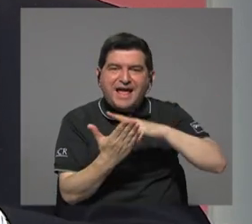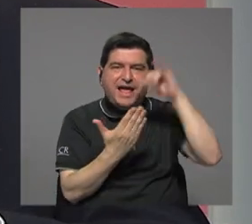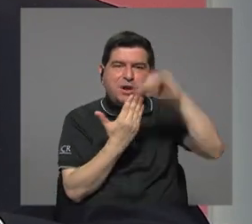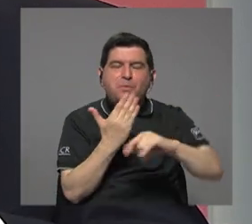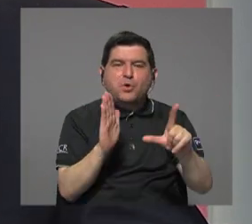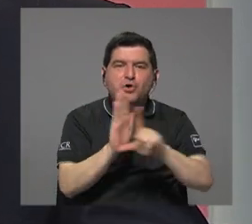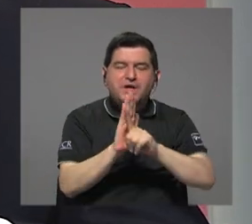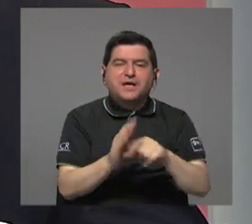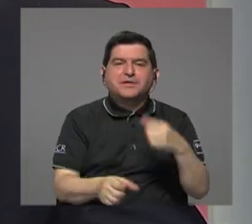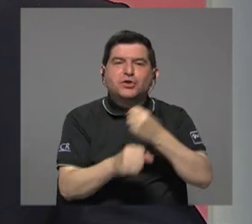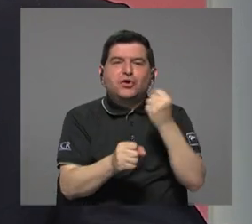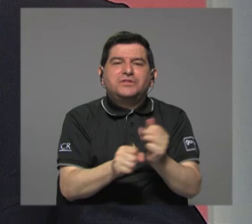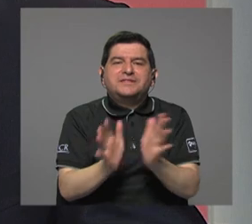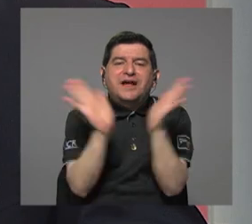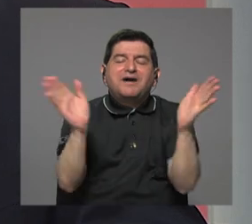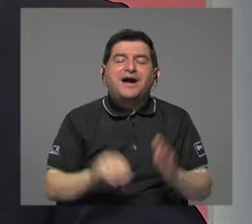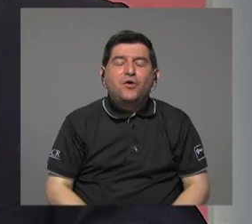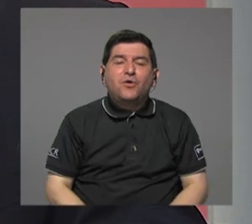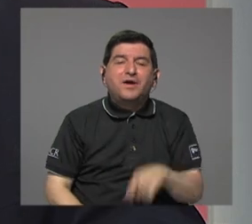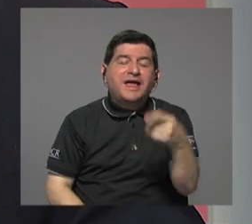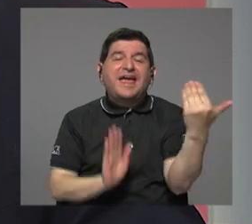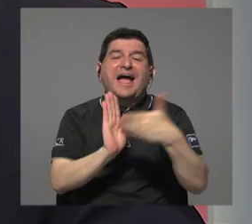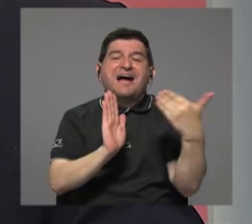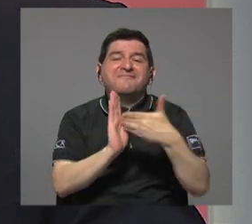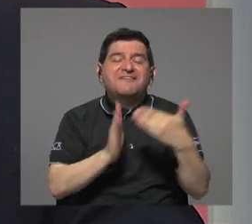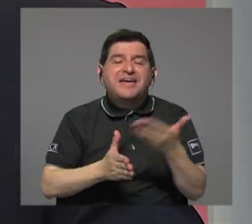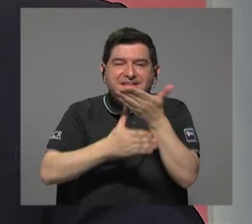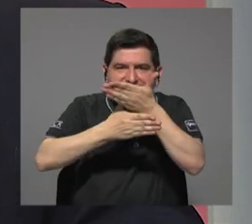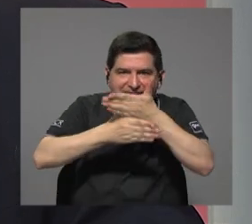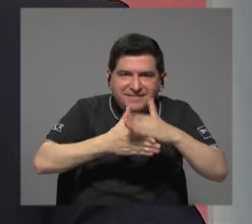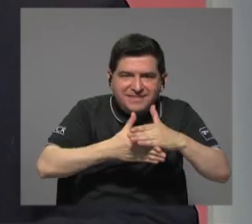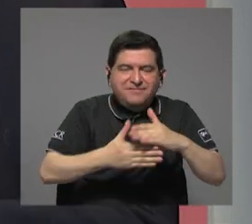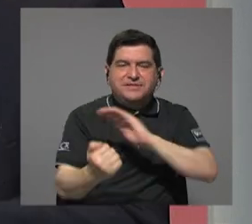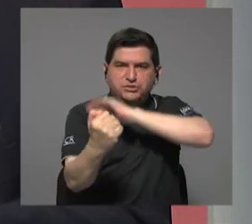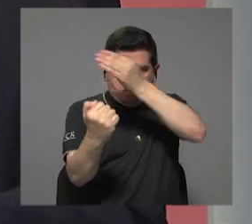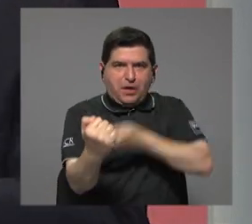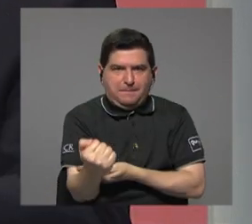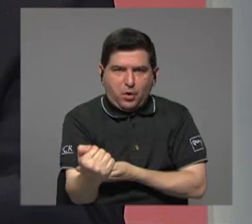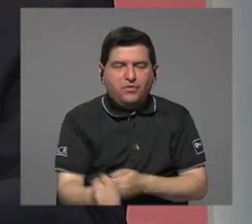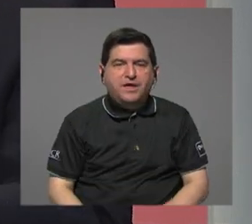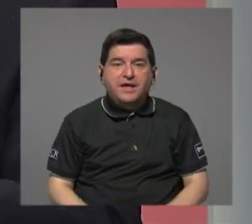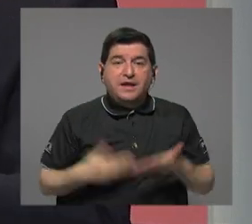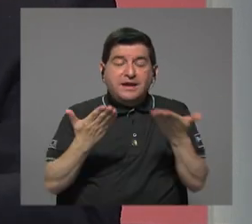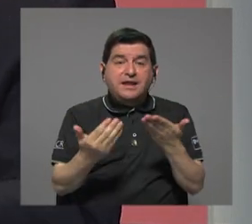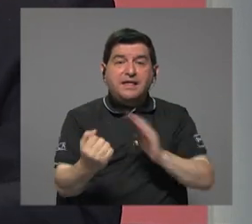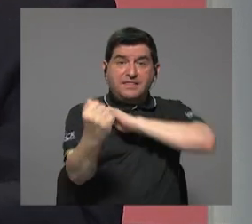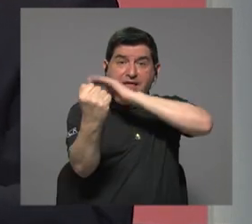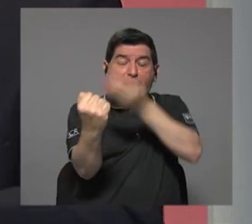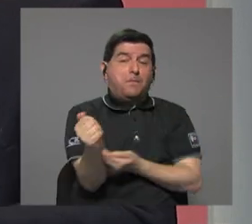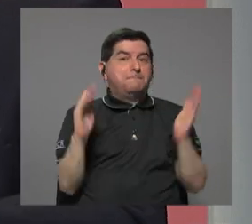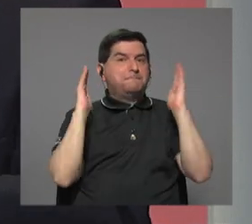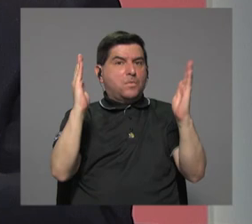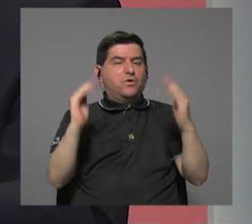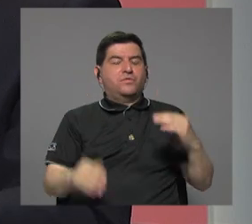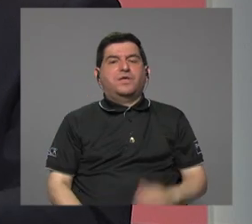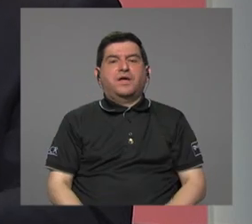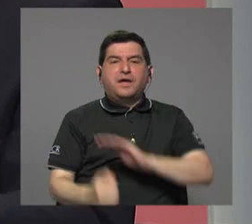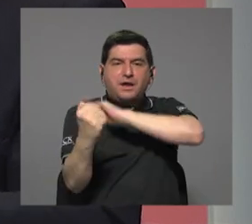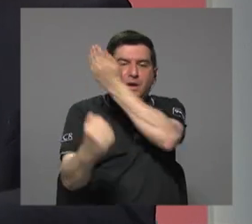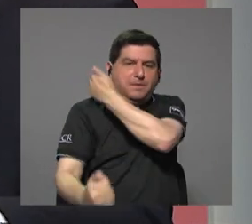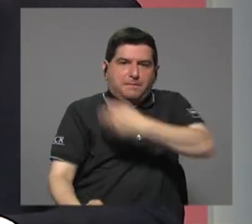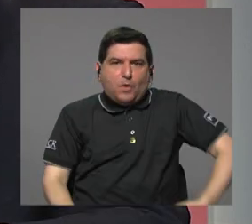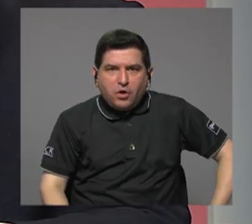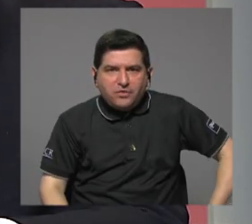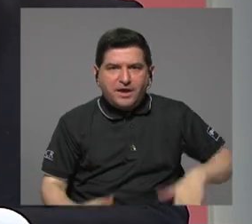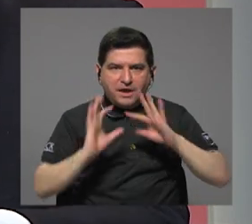de empleo público que vulnera la división de poderes y que le da una potestad enorme al poder ejecutivo